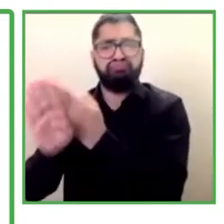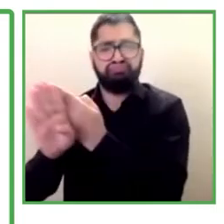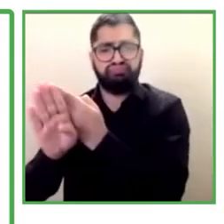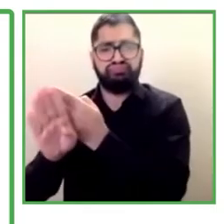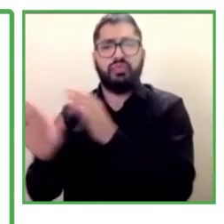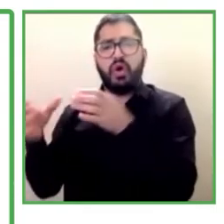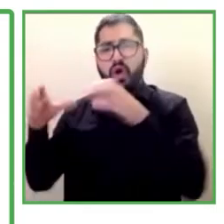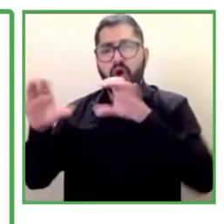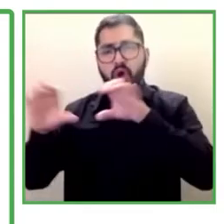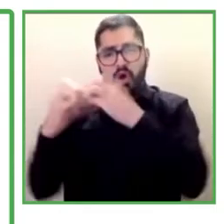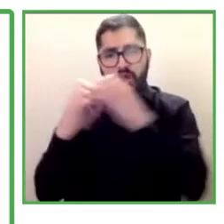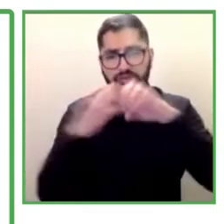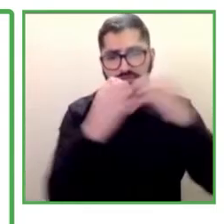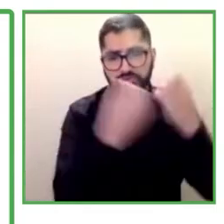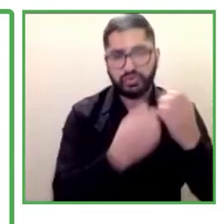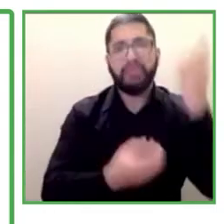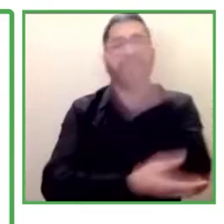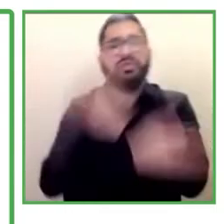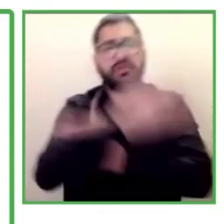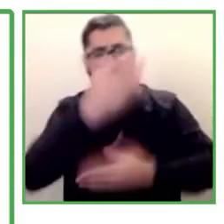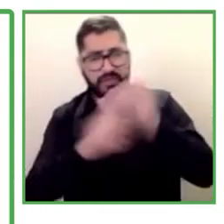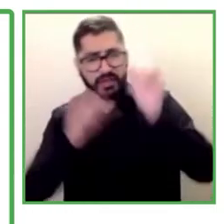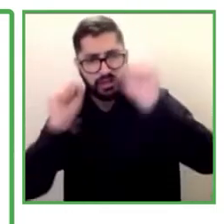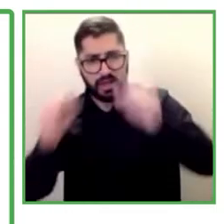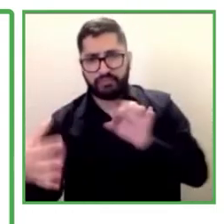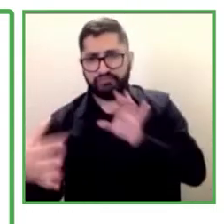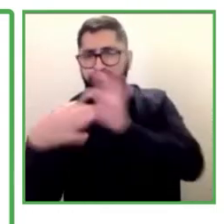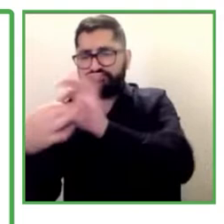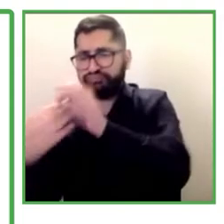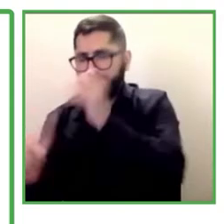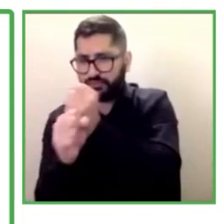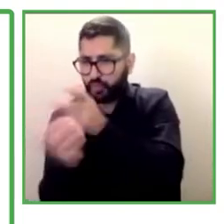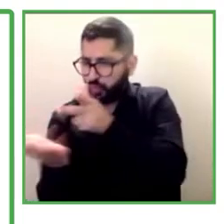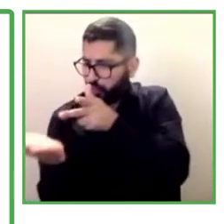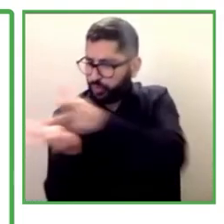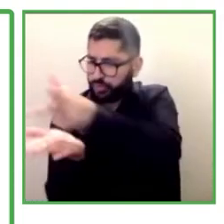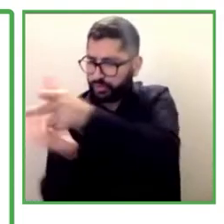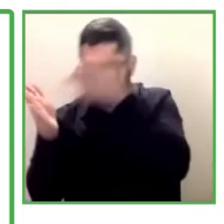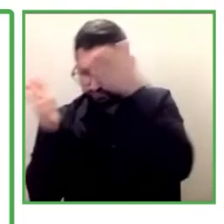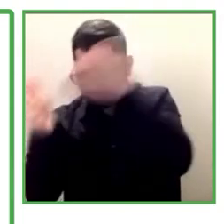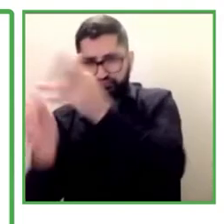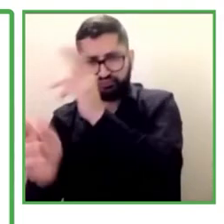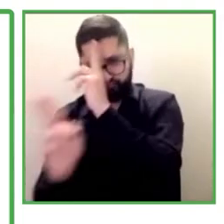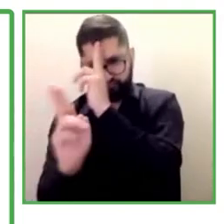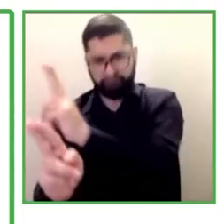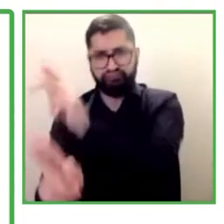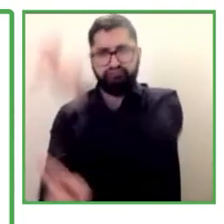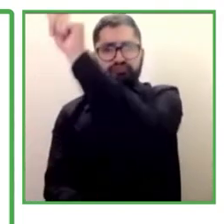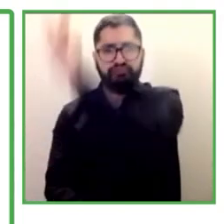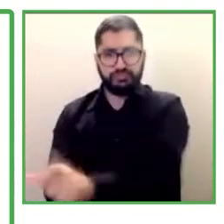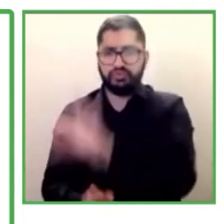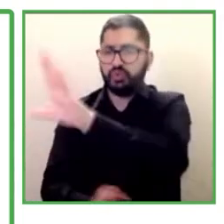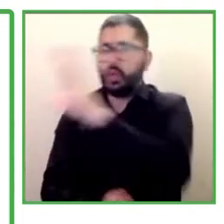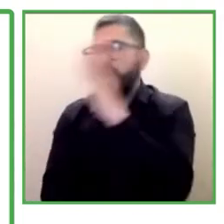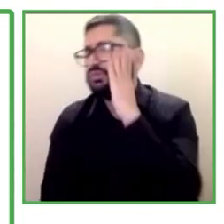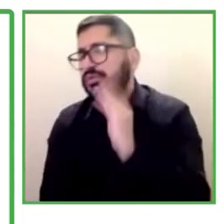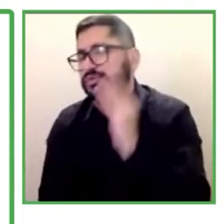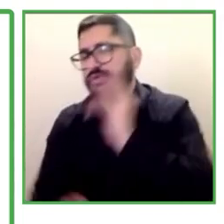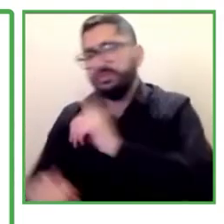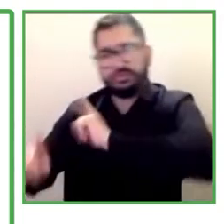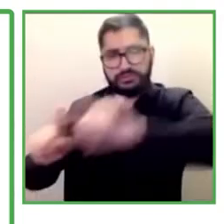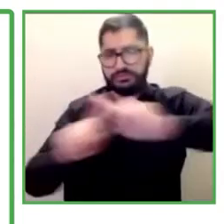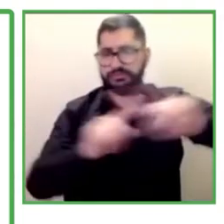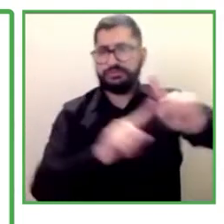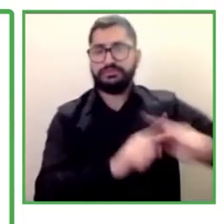inicios, el respeto y el reconocimiento, como les decía, de la experiencia de otros y esa apropiación que ha hecho del modelo